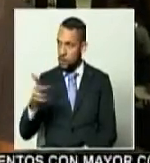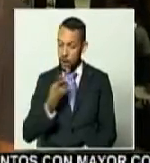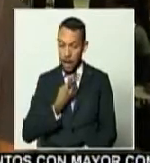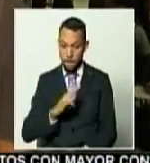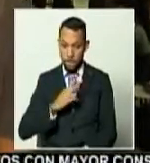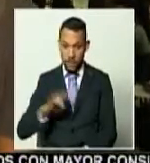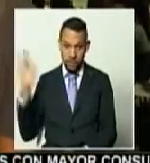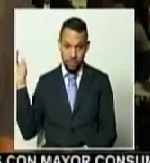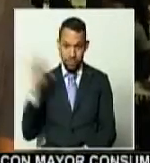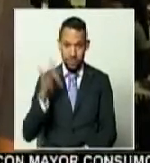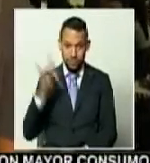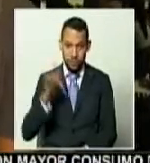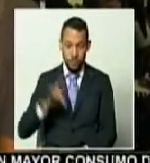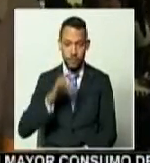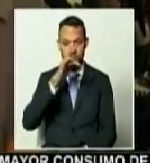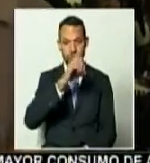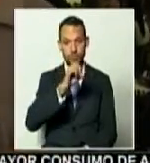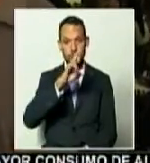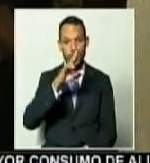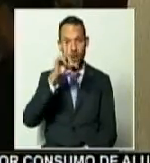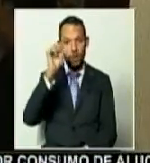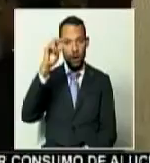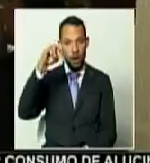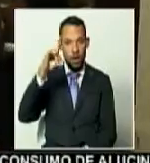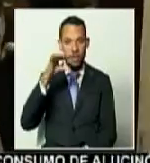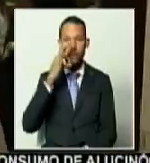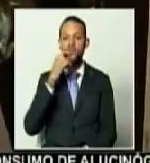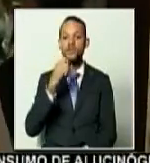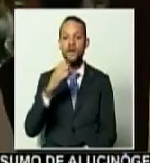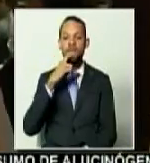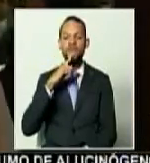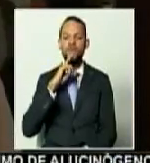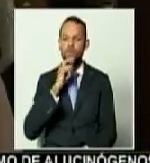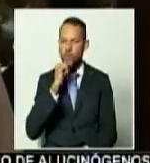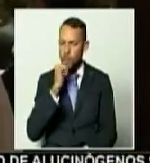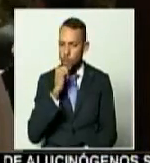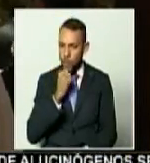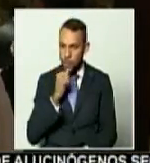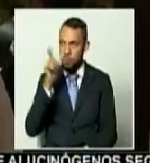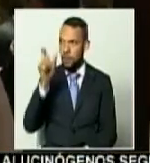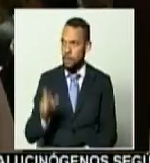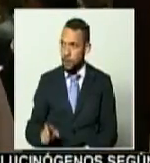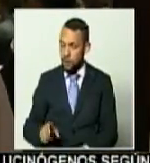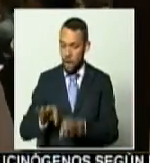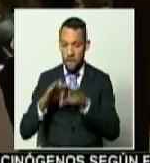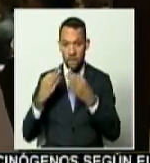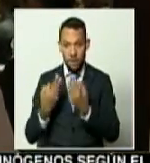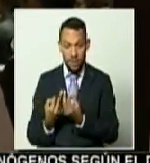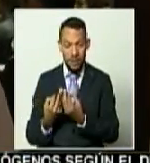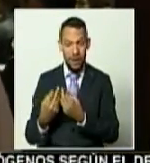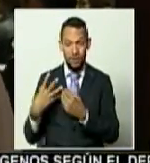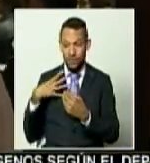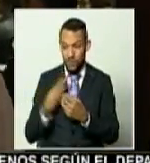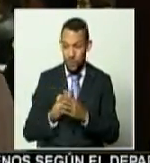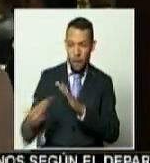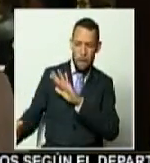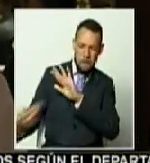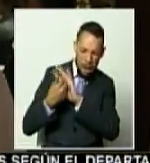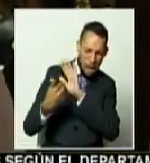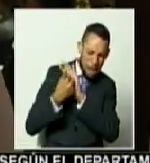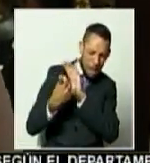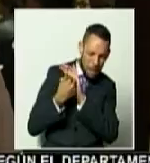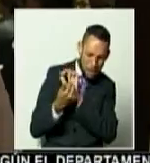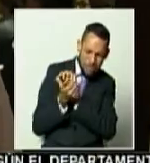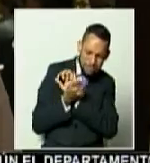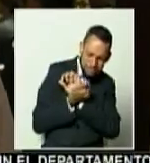reencontraron. Orlando Naranjo es uno de ellos. En la época de los años 90 nuestra familia fue perseguida, fuimos